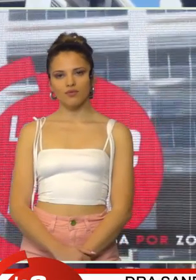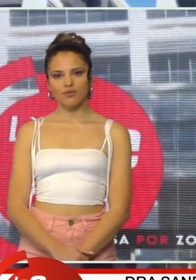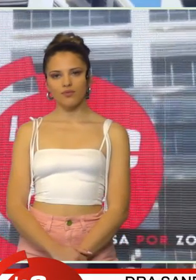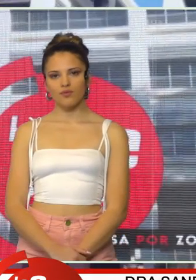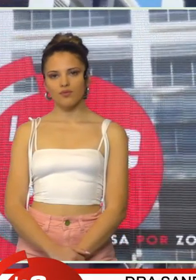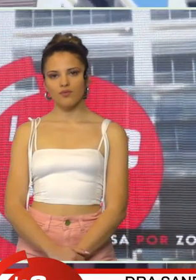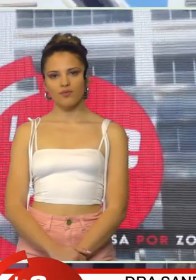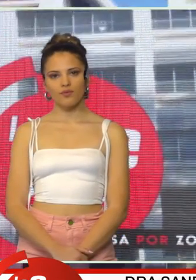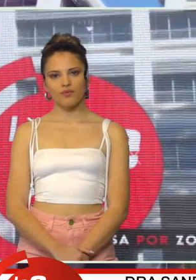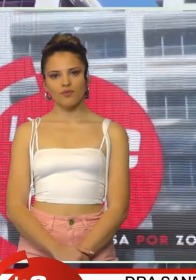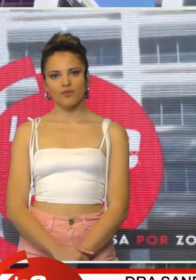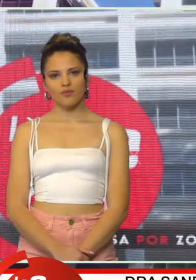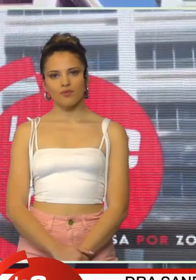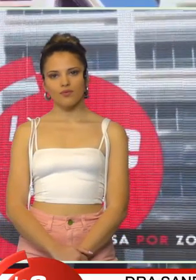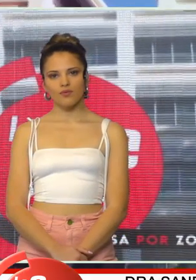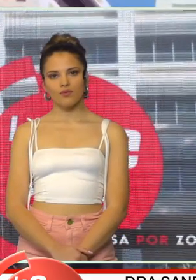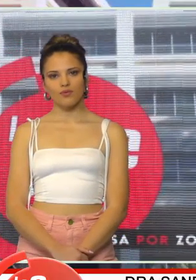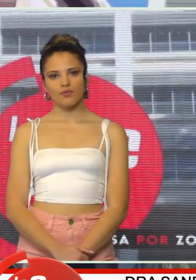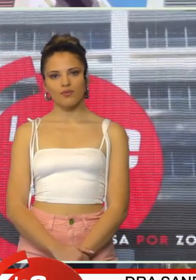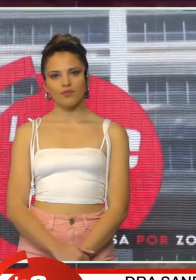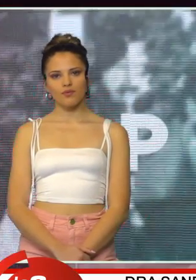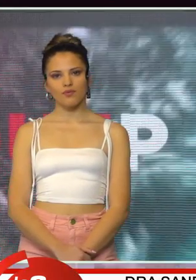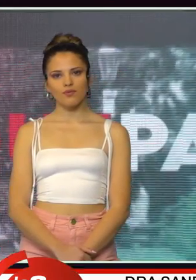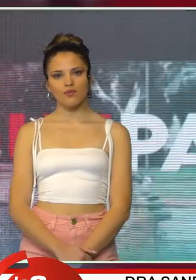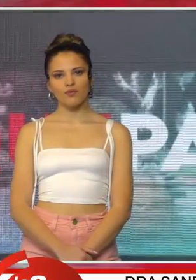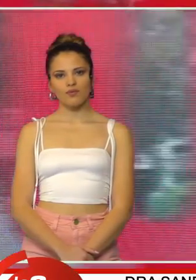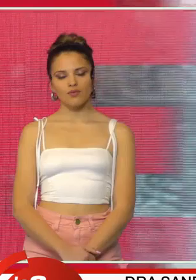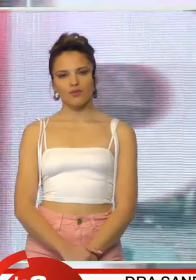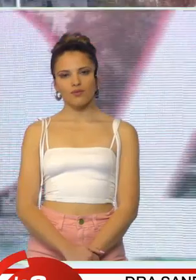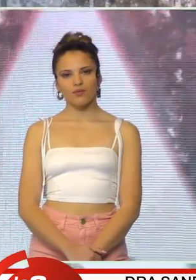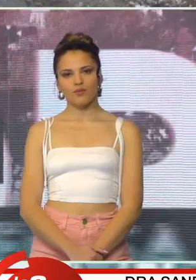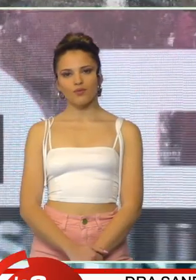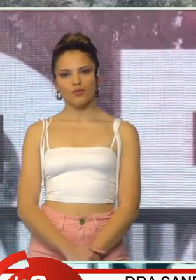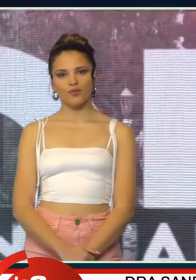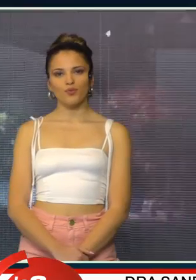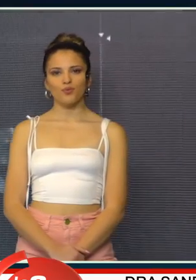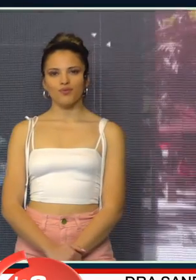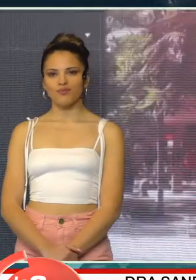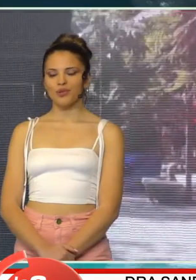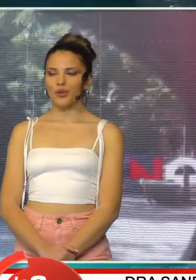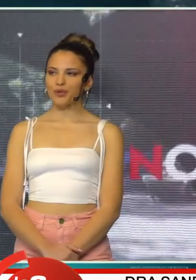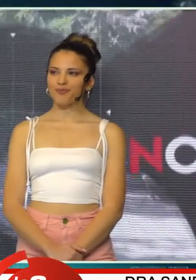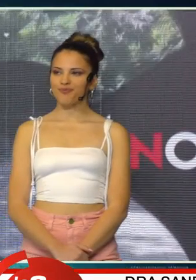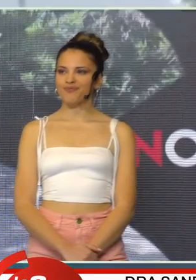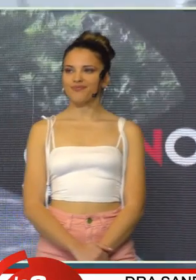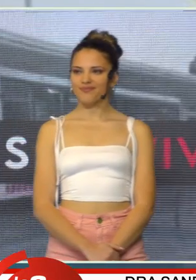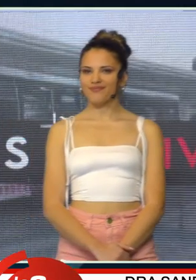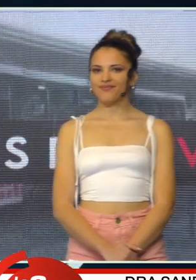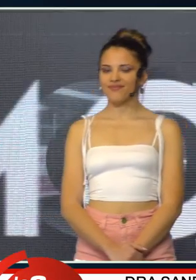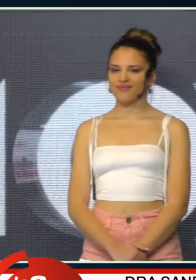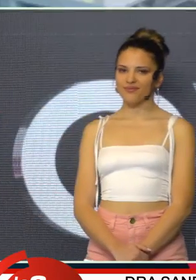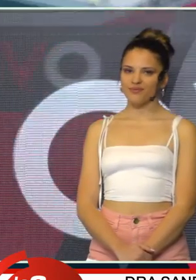pacientes y del cumplimiento de los estudios que son necesarios para cada uno de ellos. Doctora,